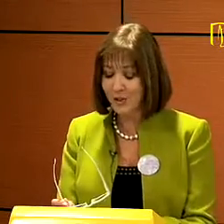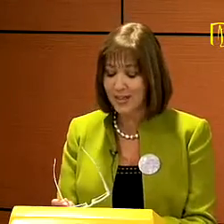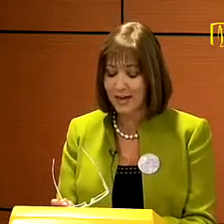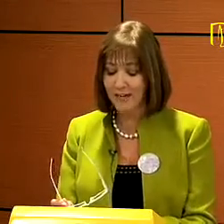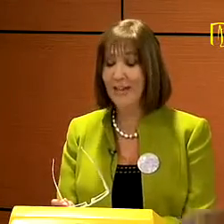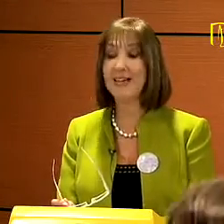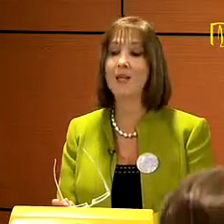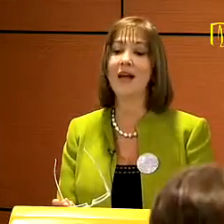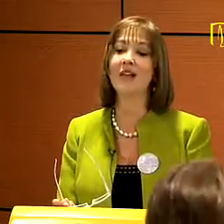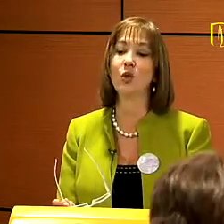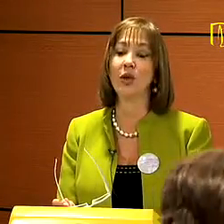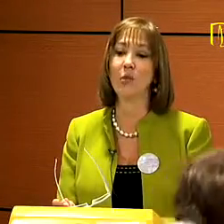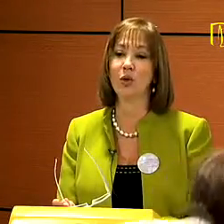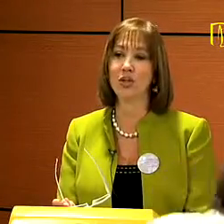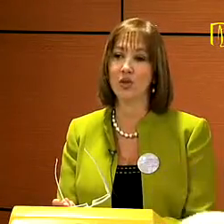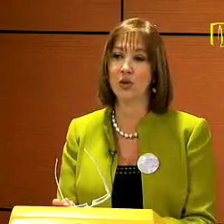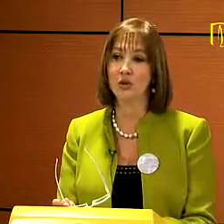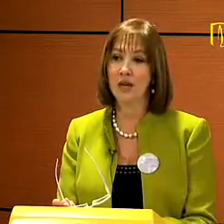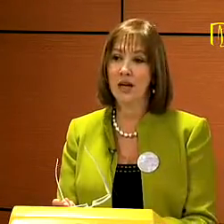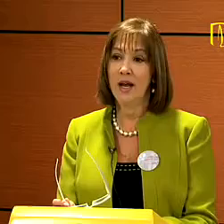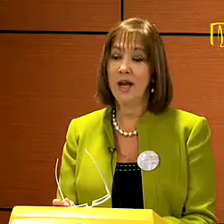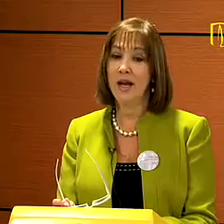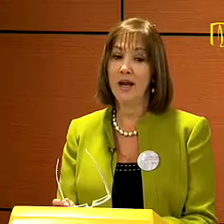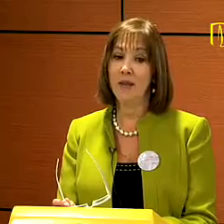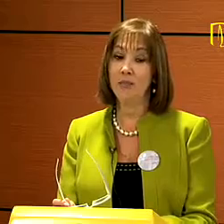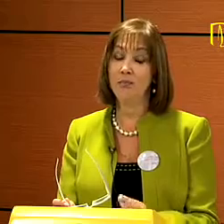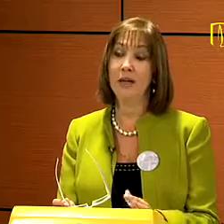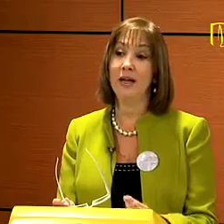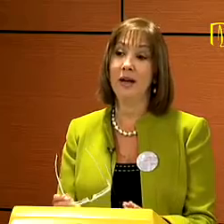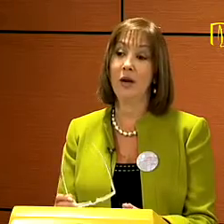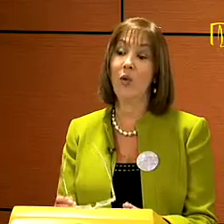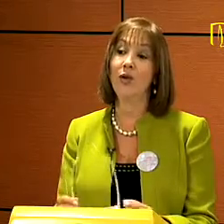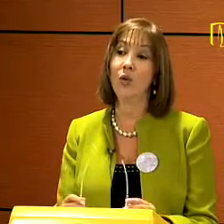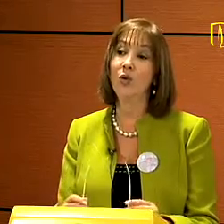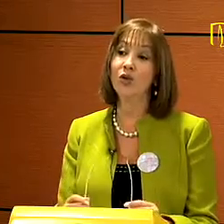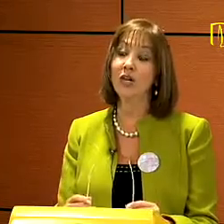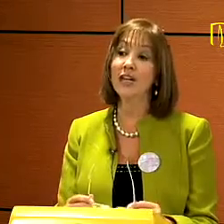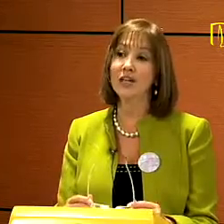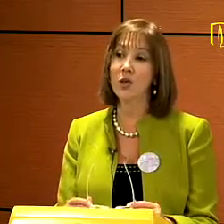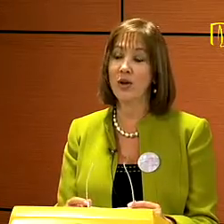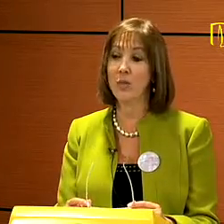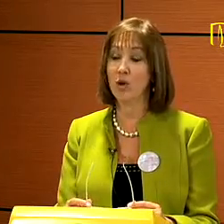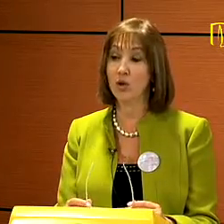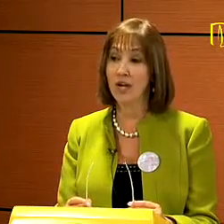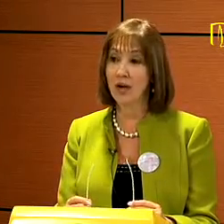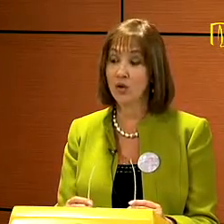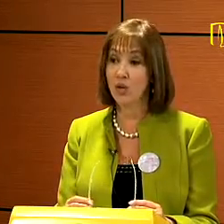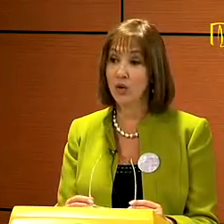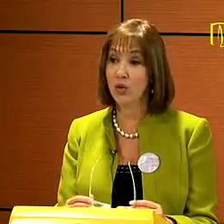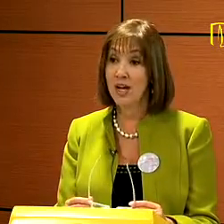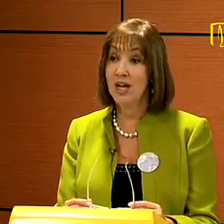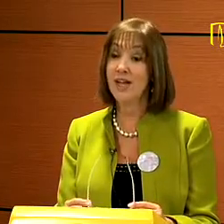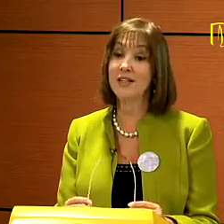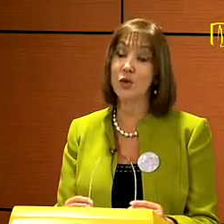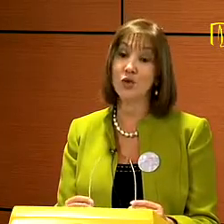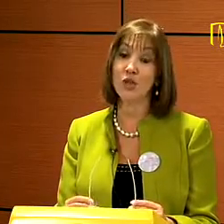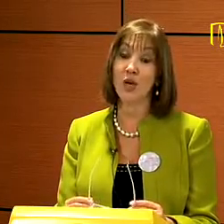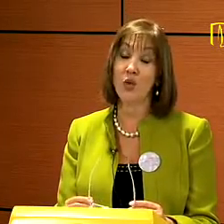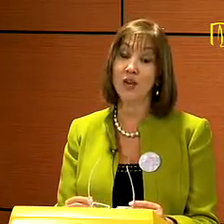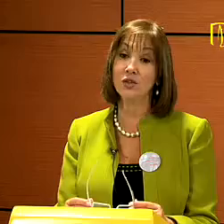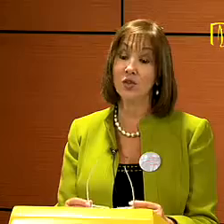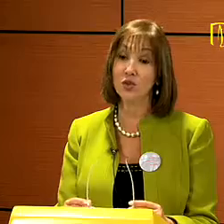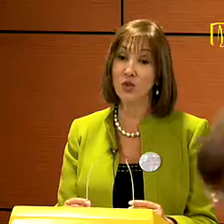Y entonces acá viene el tema de la sobreprotección eh Cuando uno trata de sobreproteger los hijos y